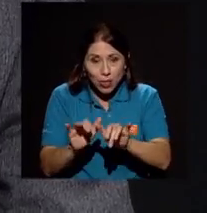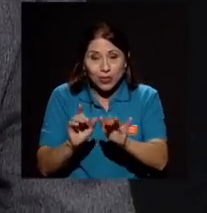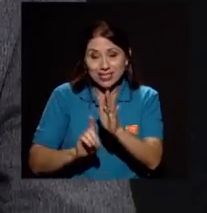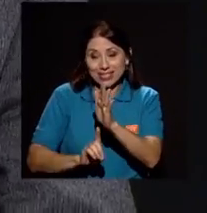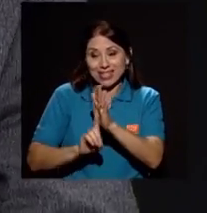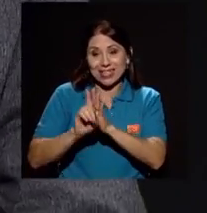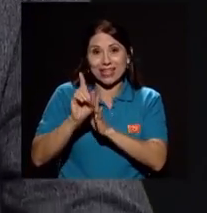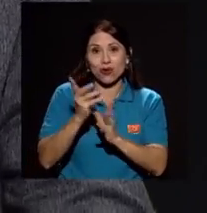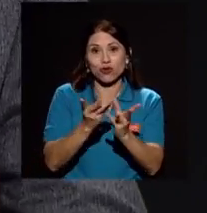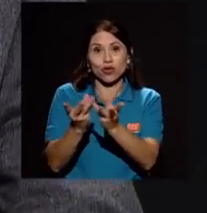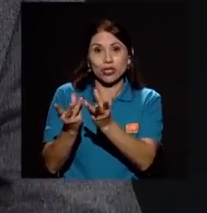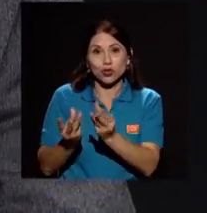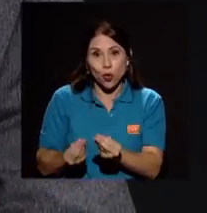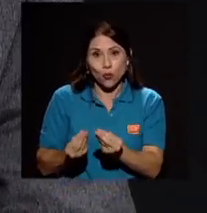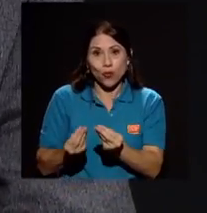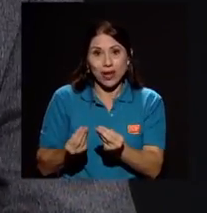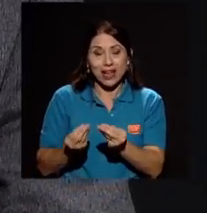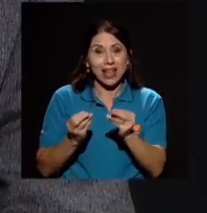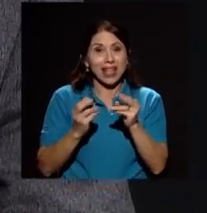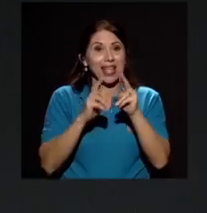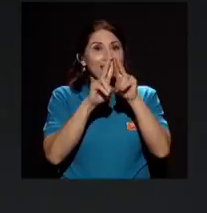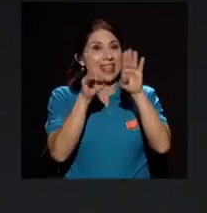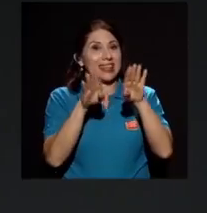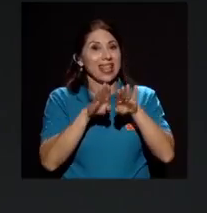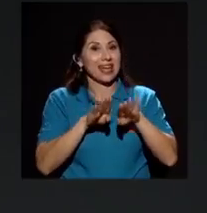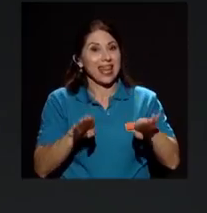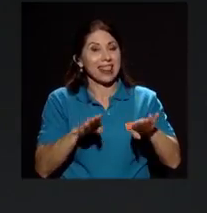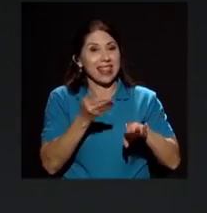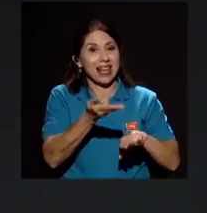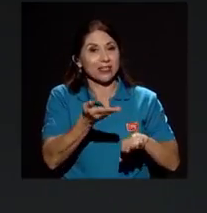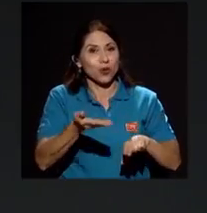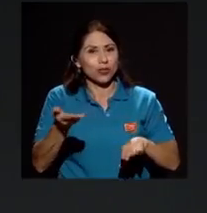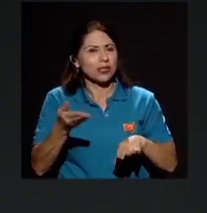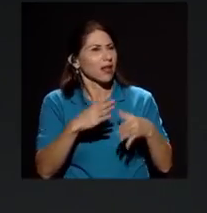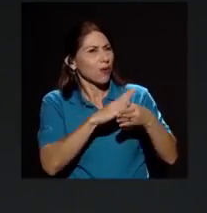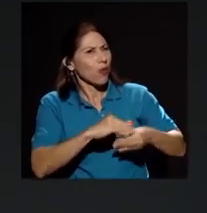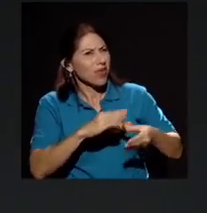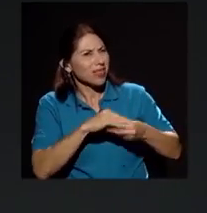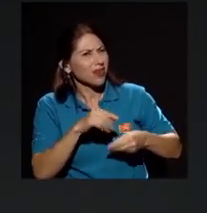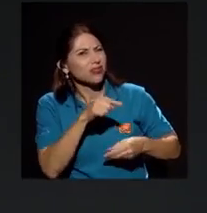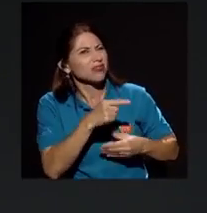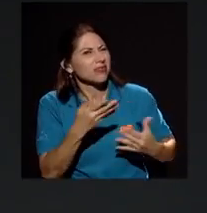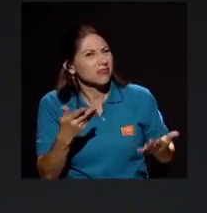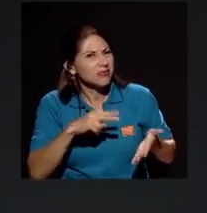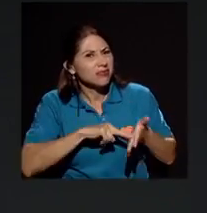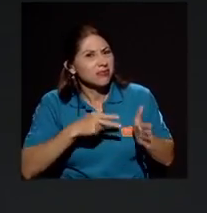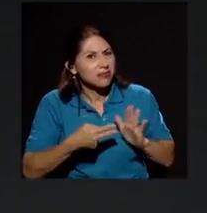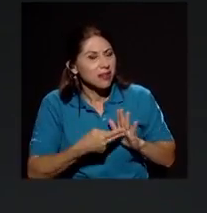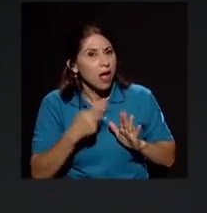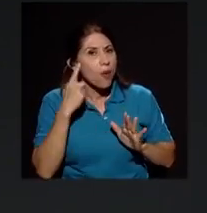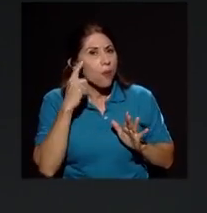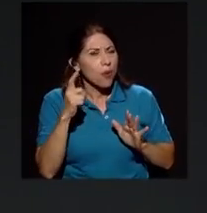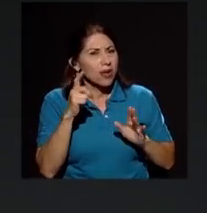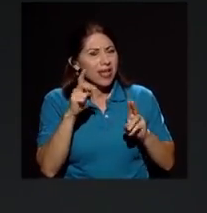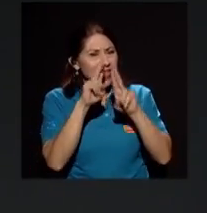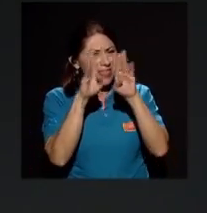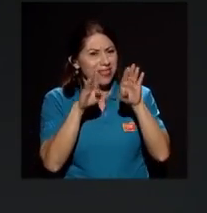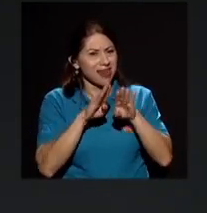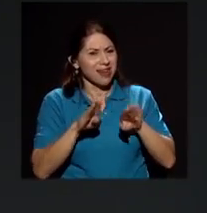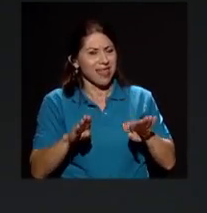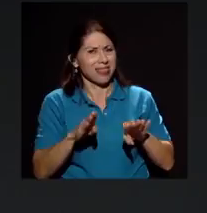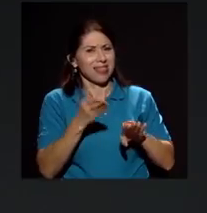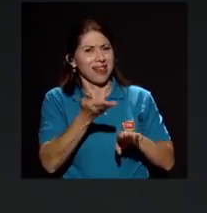cosas buenas edades hasta cuéntanos qué es internet de las cosas porque es una una frase que se ha vuelto frecuente